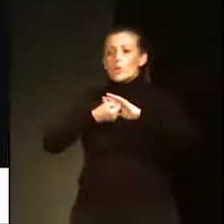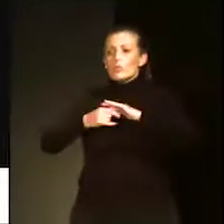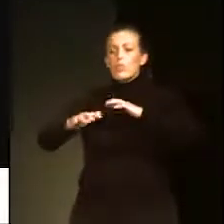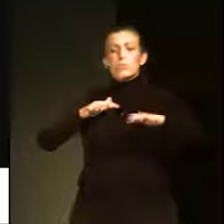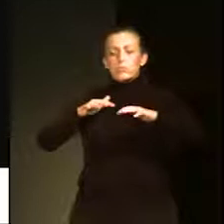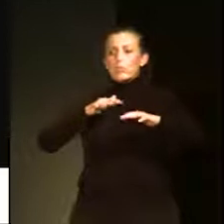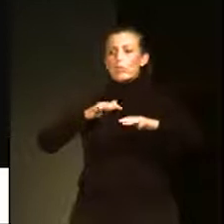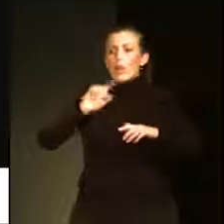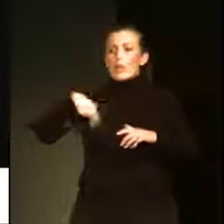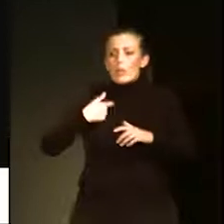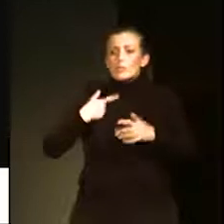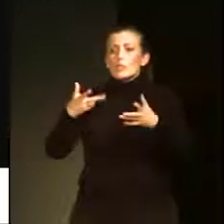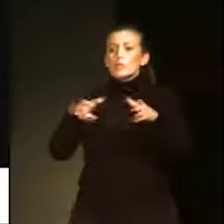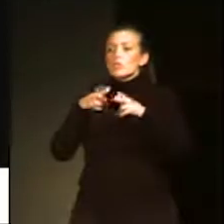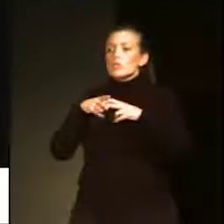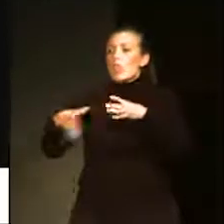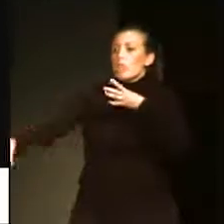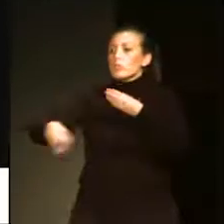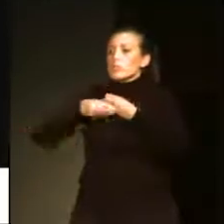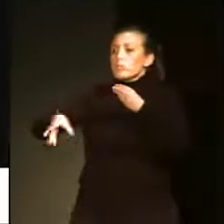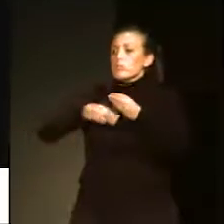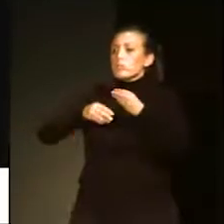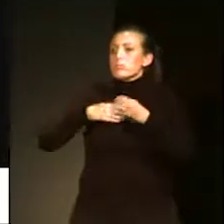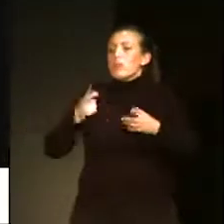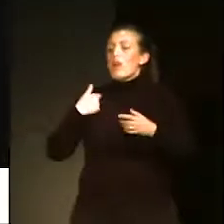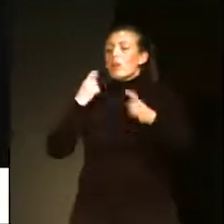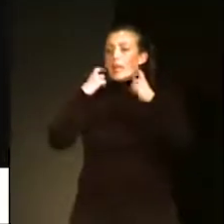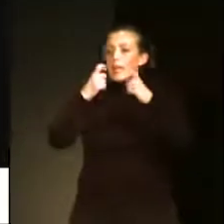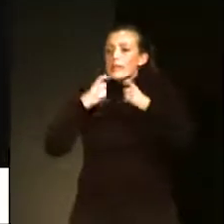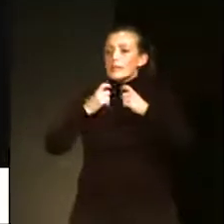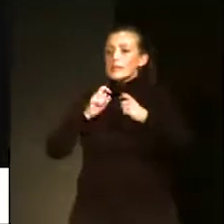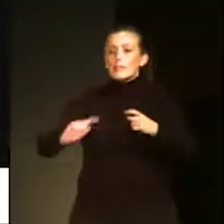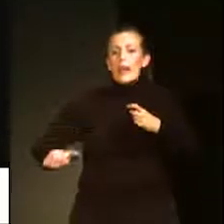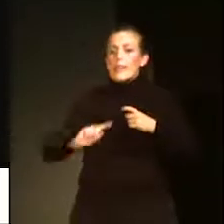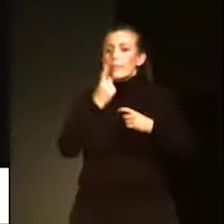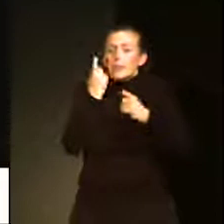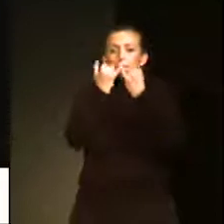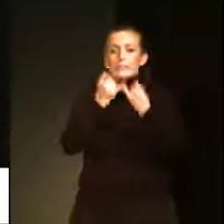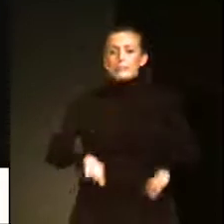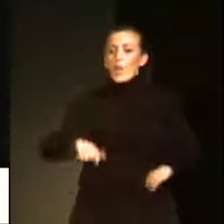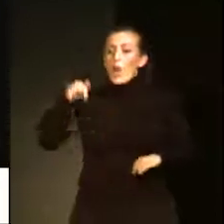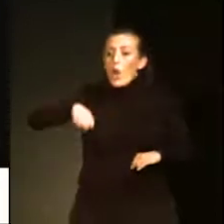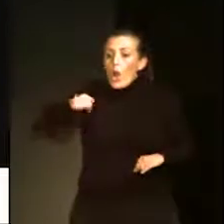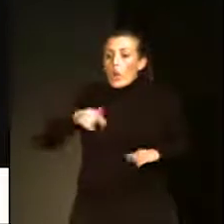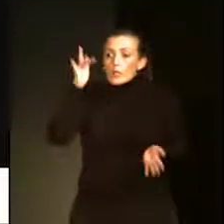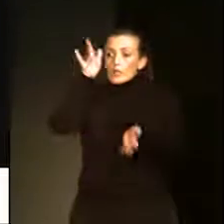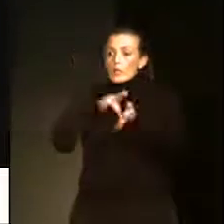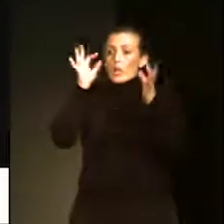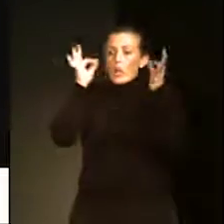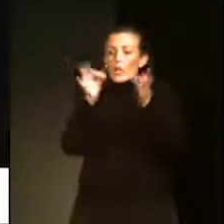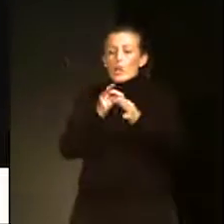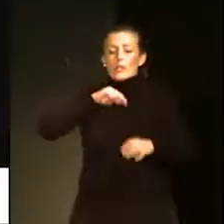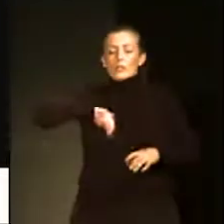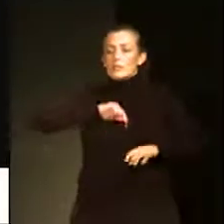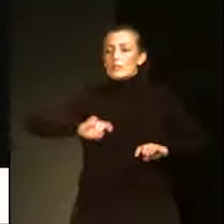acertando a sumar más socios a los que inicialmente abordaron sus primeras ediciones. Estamos hoy aquí en Córdoba con la convicción